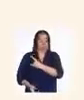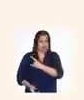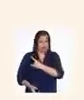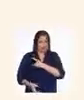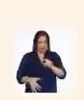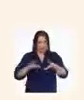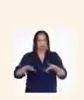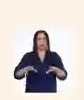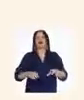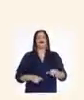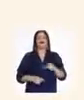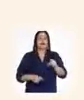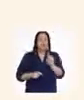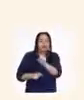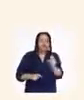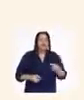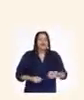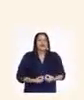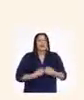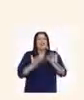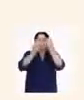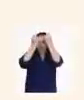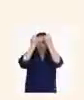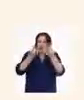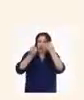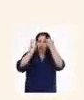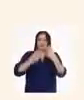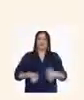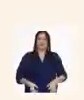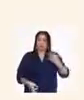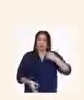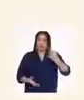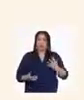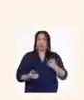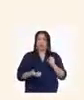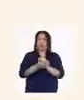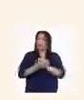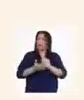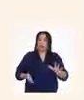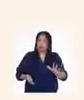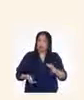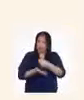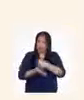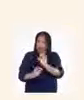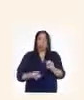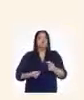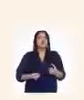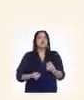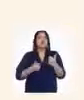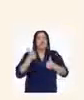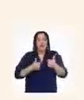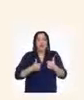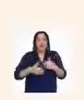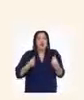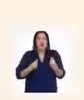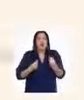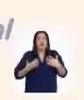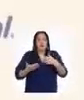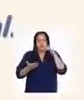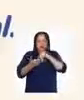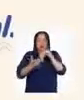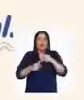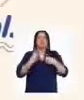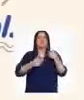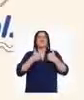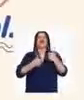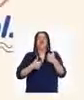universidades. Ponte en Carrera brinda información confiable y gratuita sobre la oferta formativa y demanda laboral para